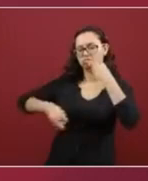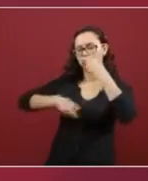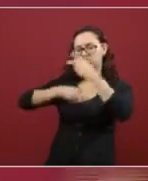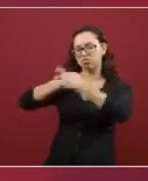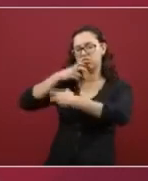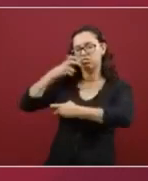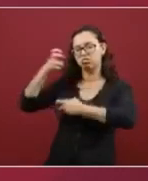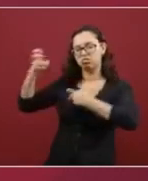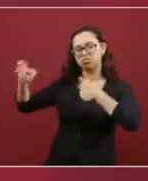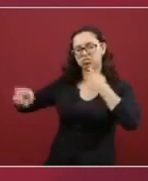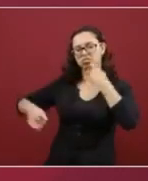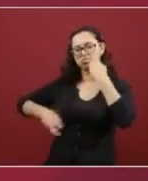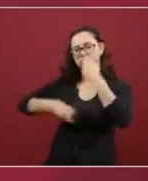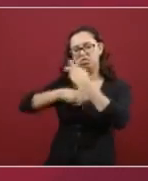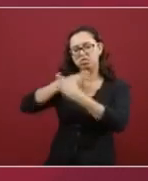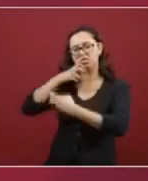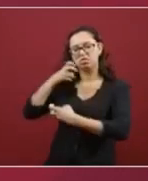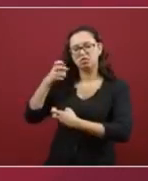Todas esas cosas,